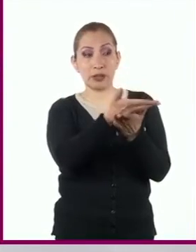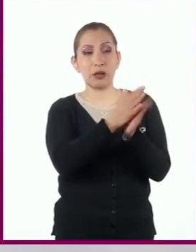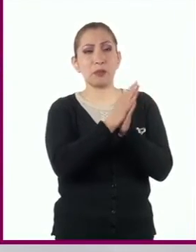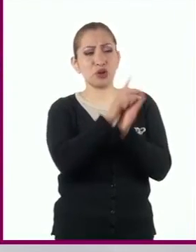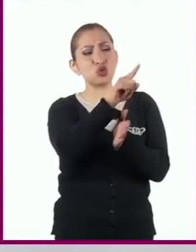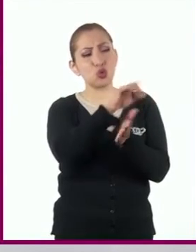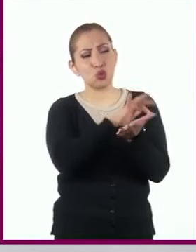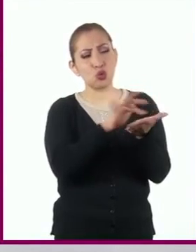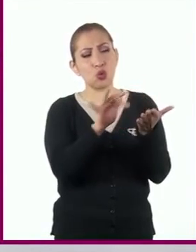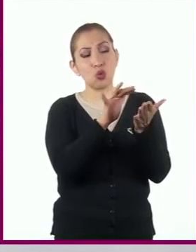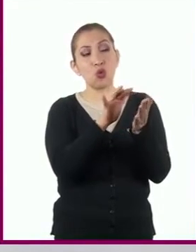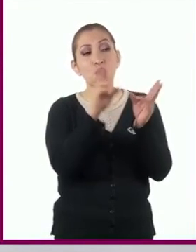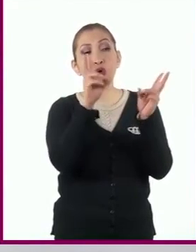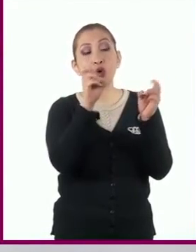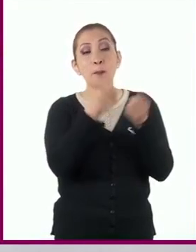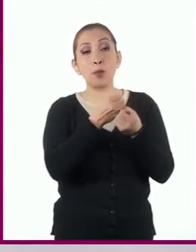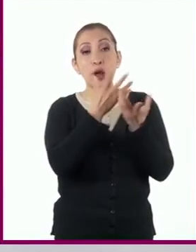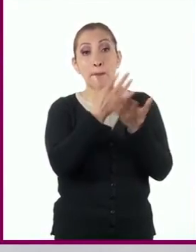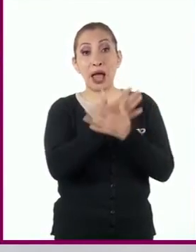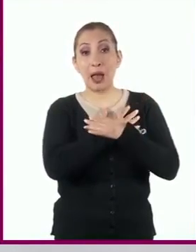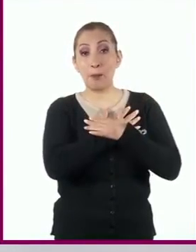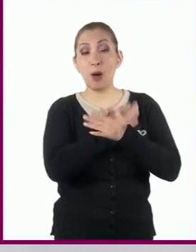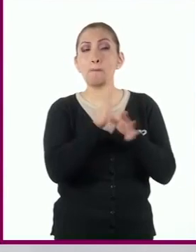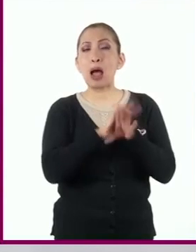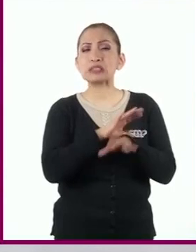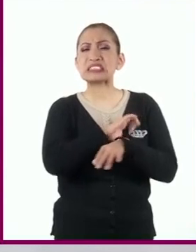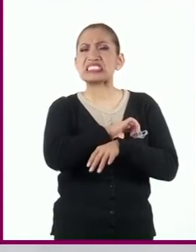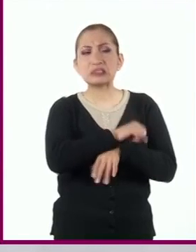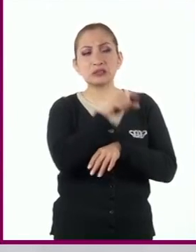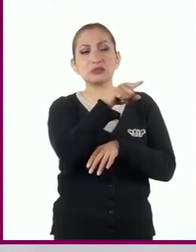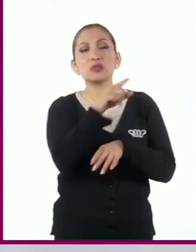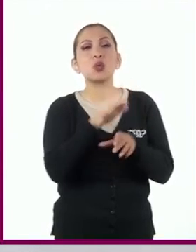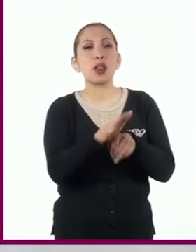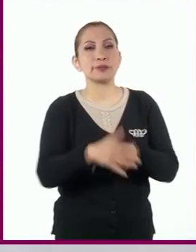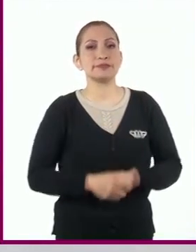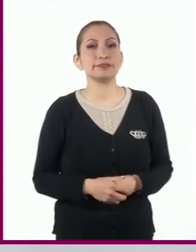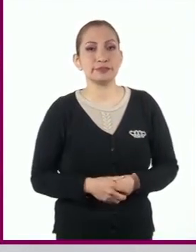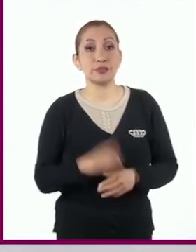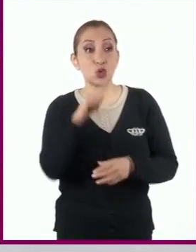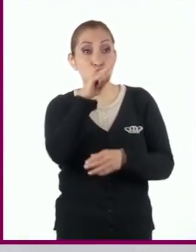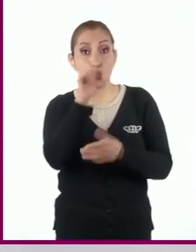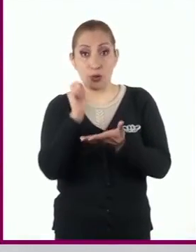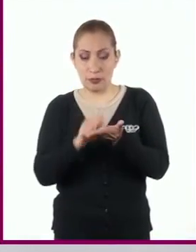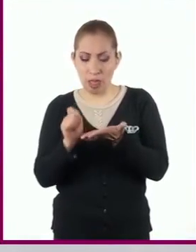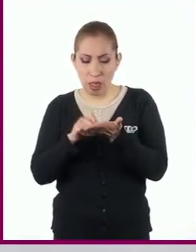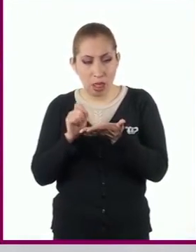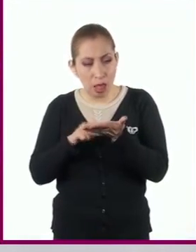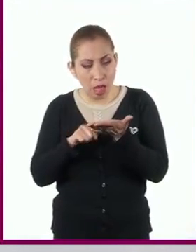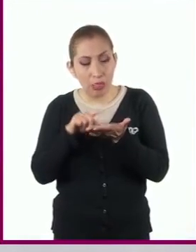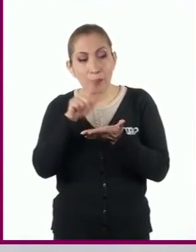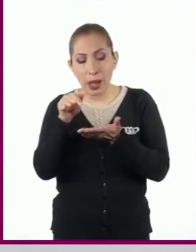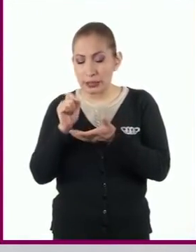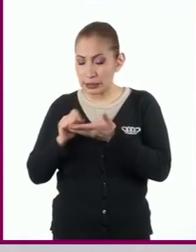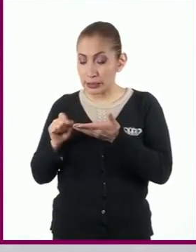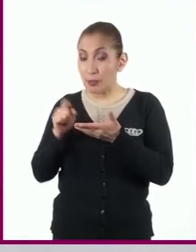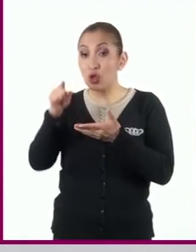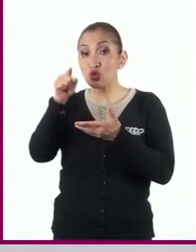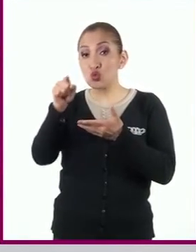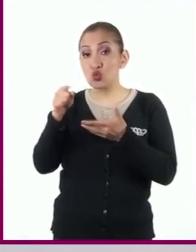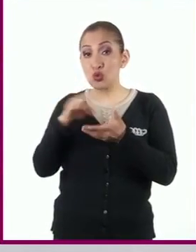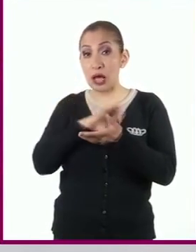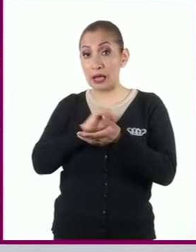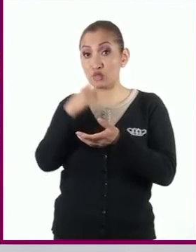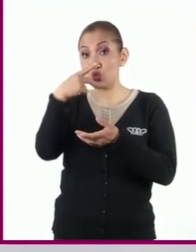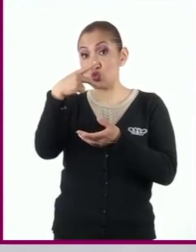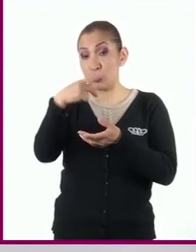les lean el poema de amor que más les guste. Lo anoten y después escriban uno que les guste